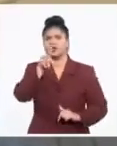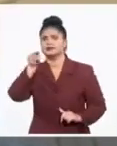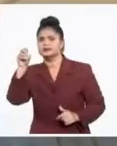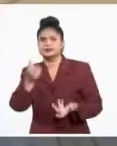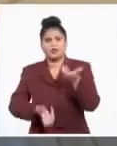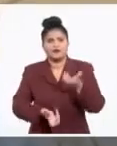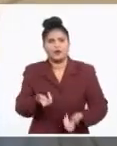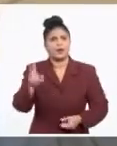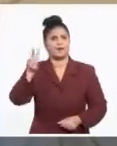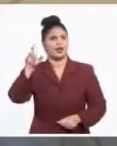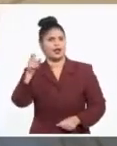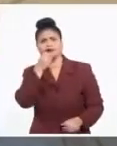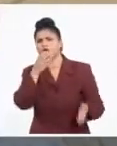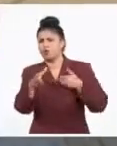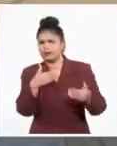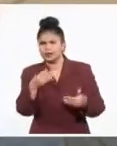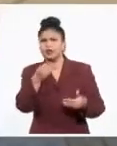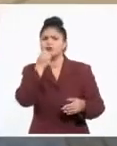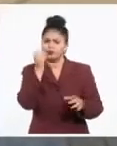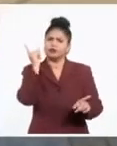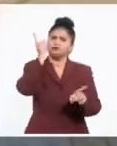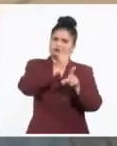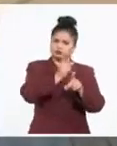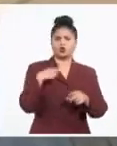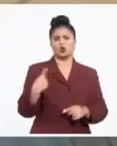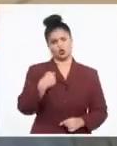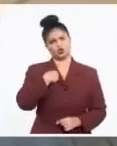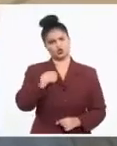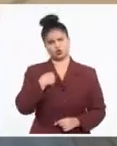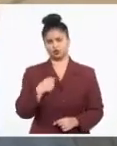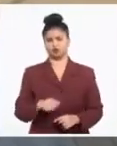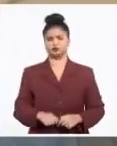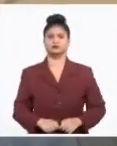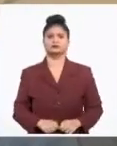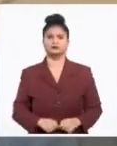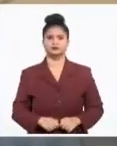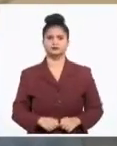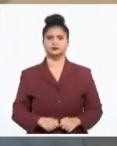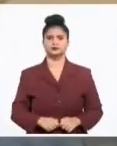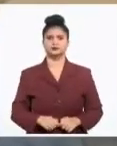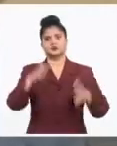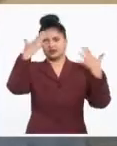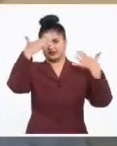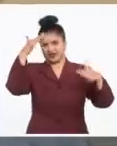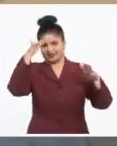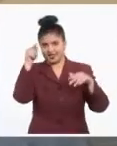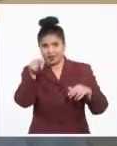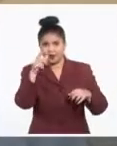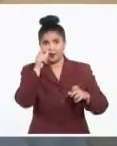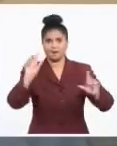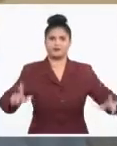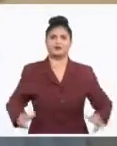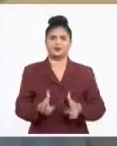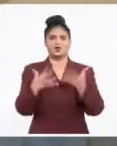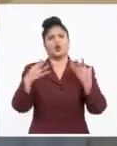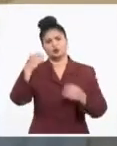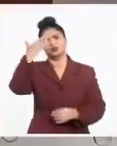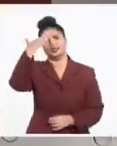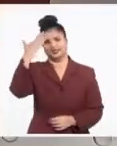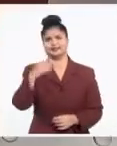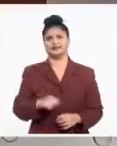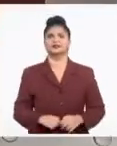a ser un patrón que los atletas de Matanzas van a tener prioridad sobre el resto de los atletas. Felicidades hoy en el día de su cumpleaños.